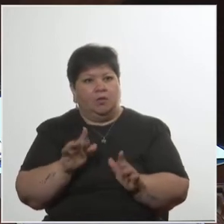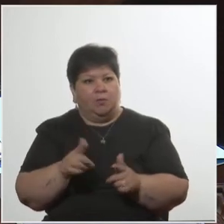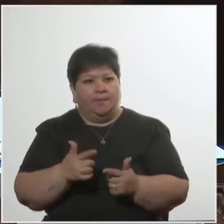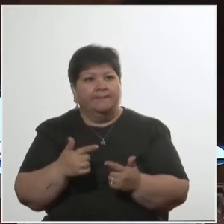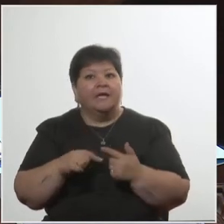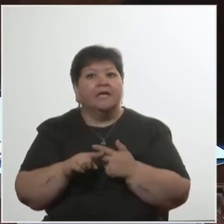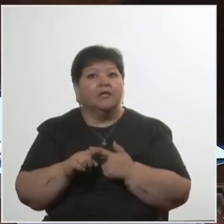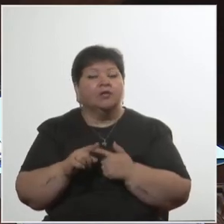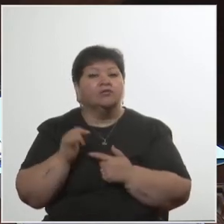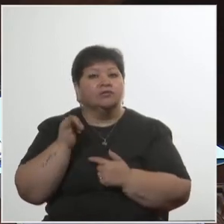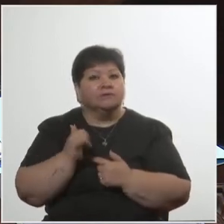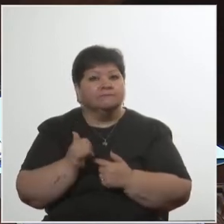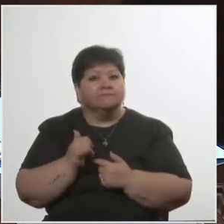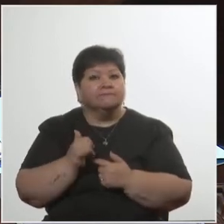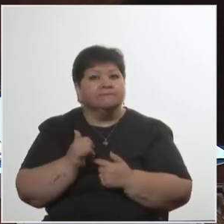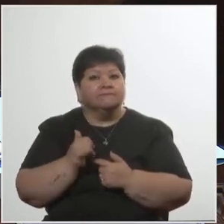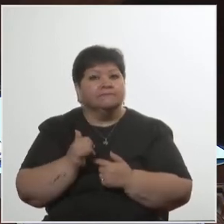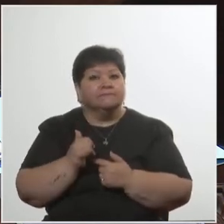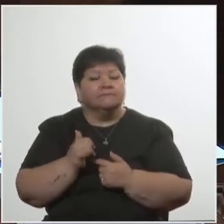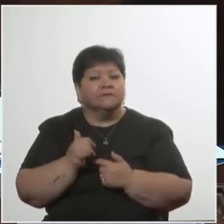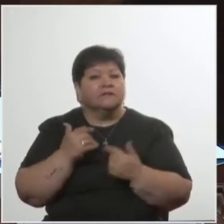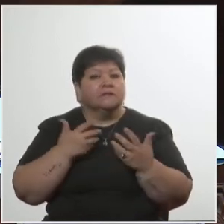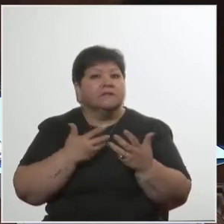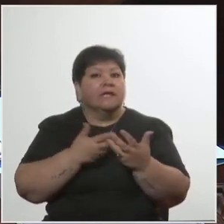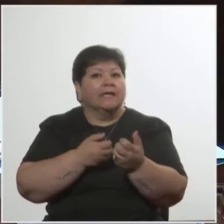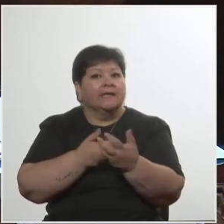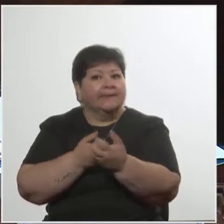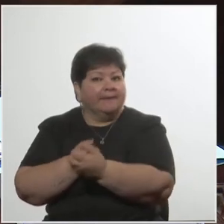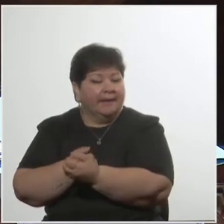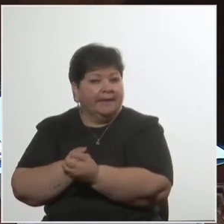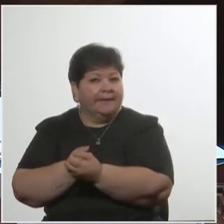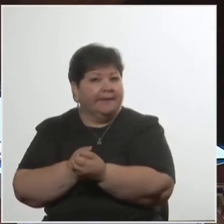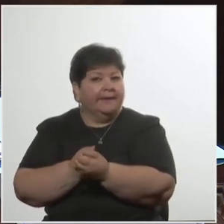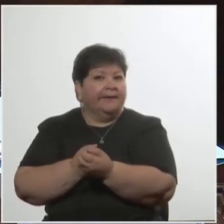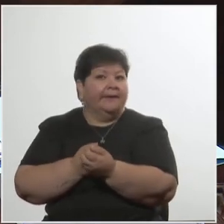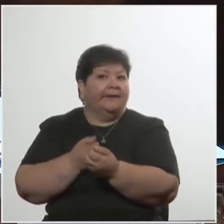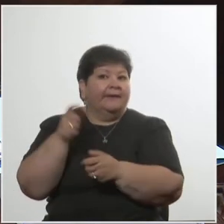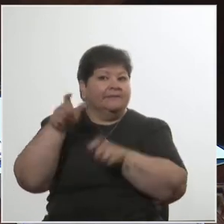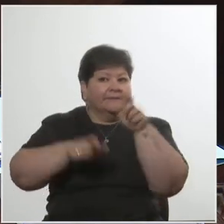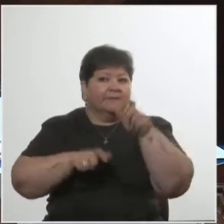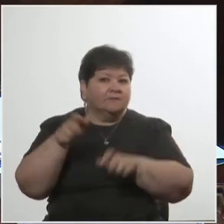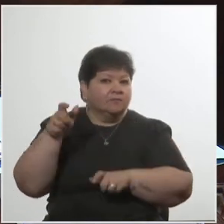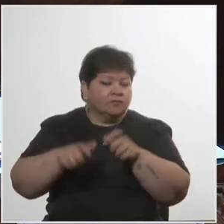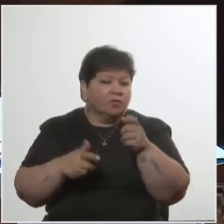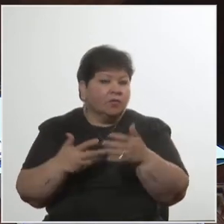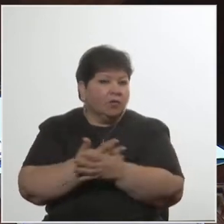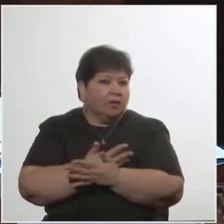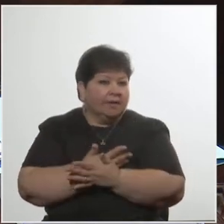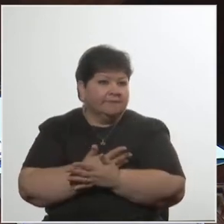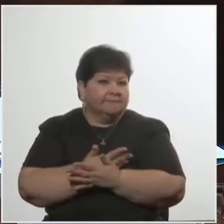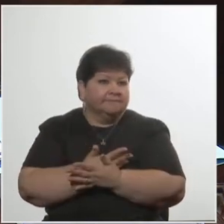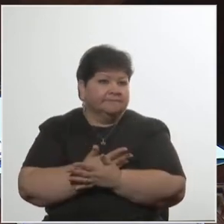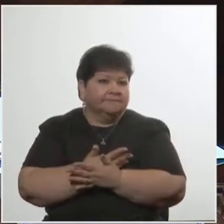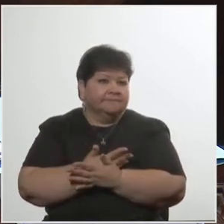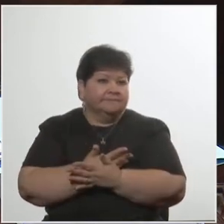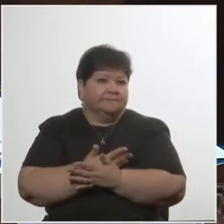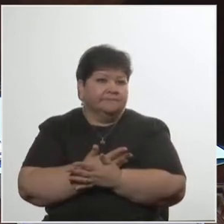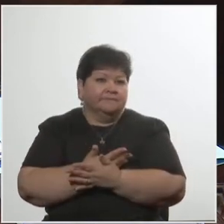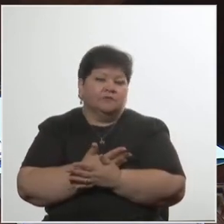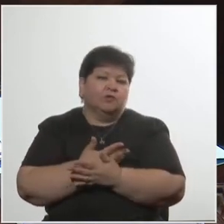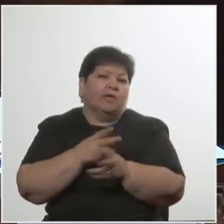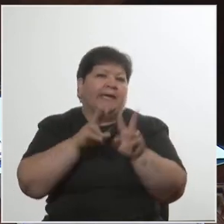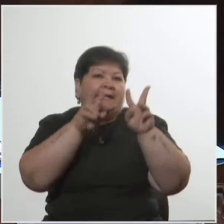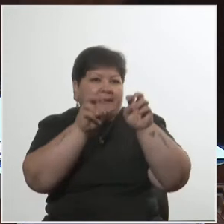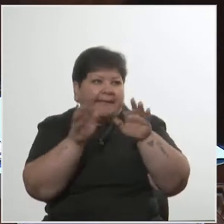también se está reparando probablemente haya gente que todavía no haya terminado se reparada hablemos de los desaparecidos